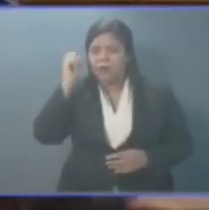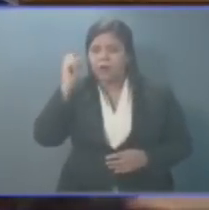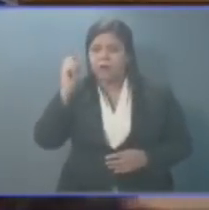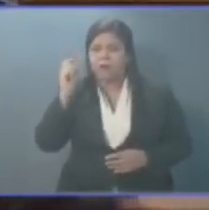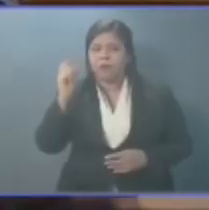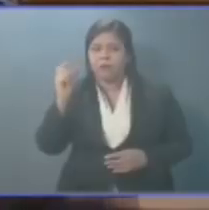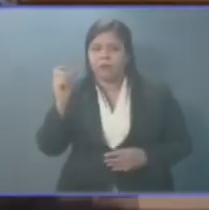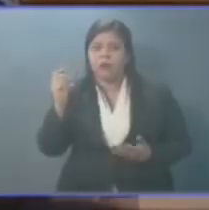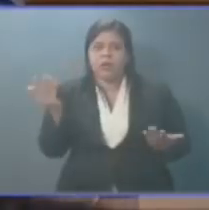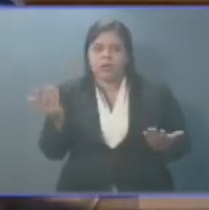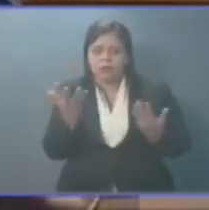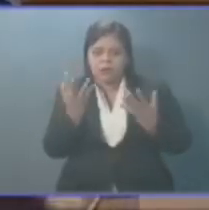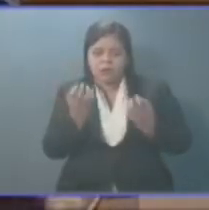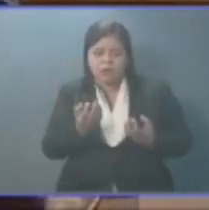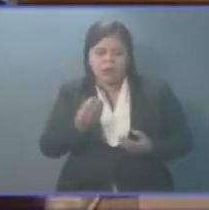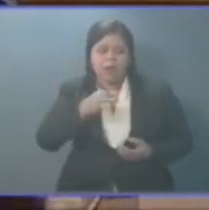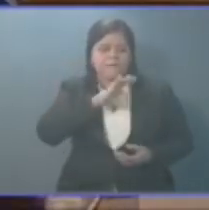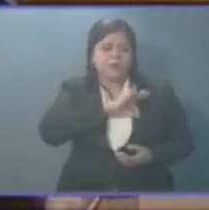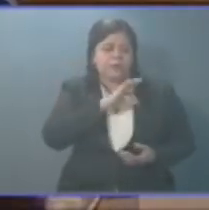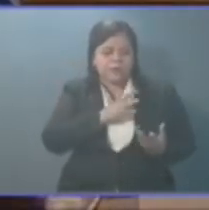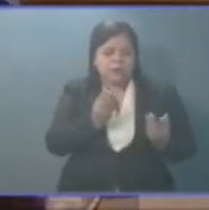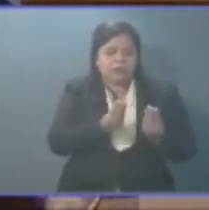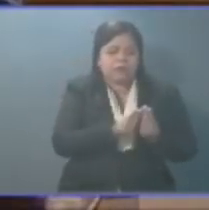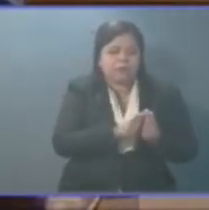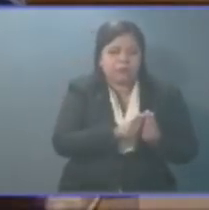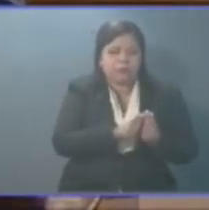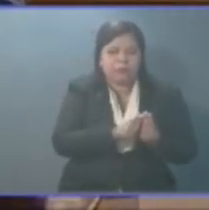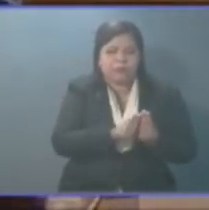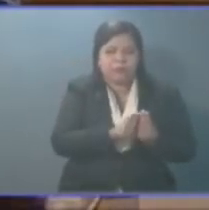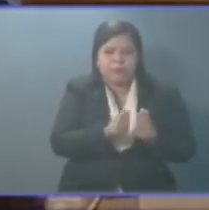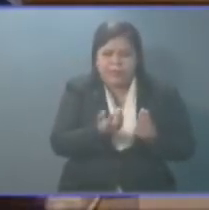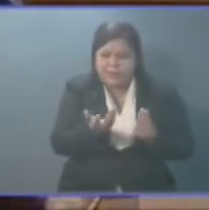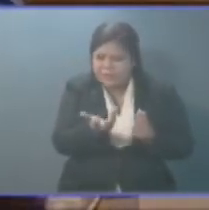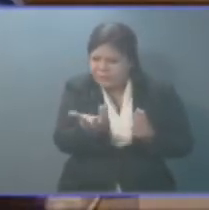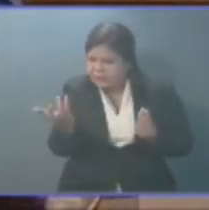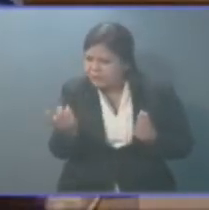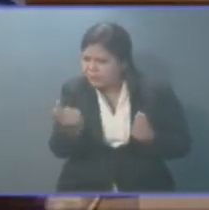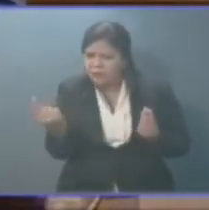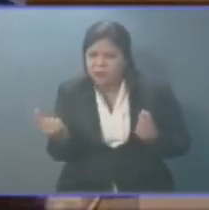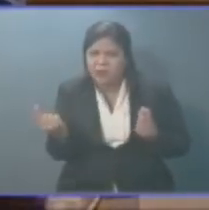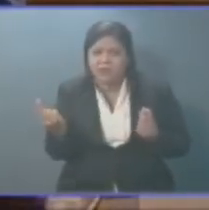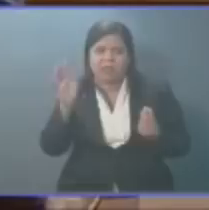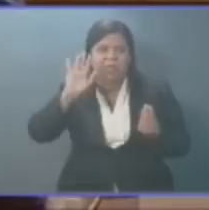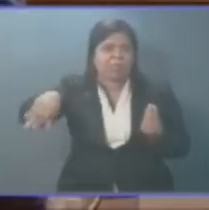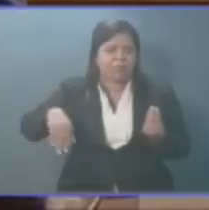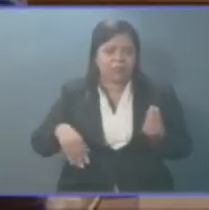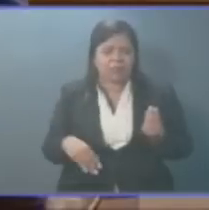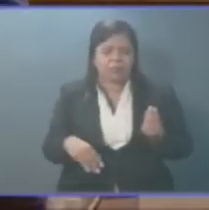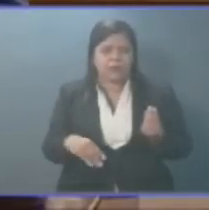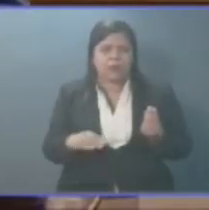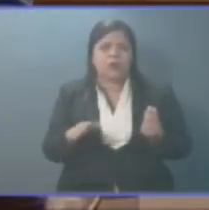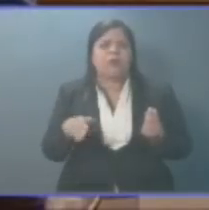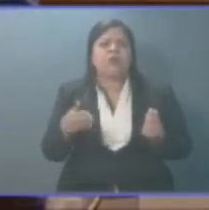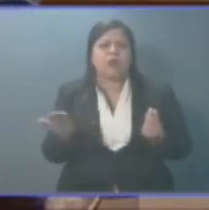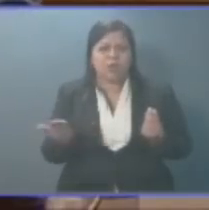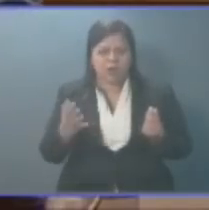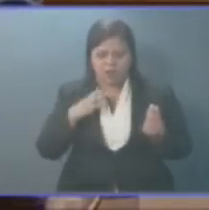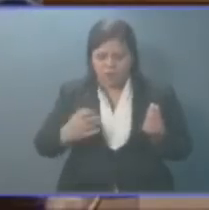de pocos y en contra de las grandes mayorías. Todo esto referido a los gobiernos